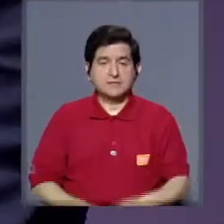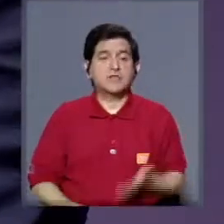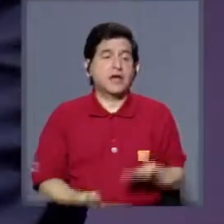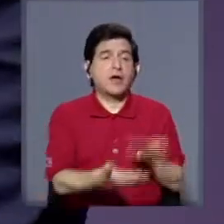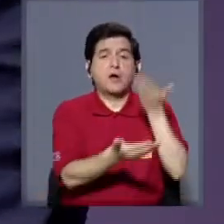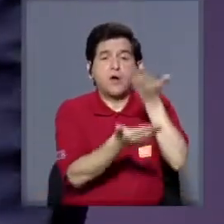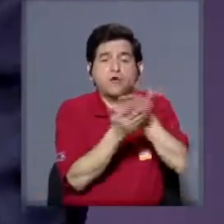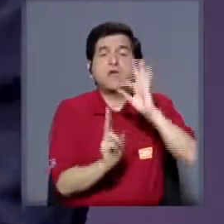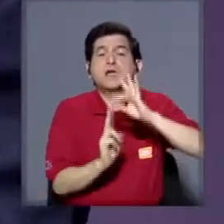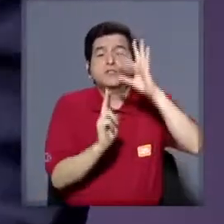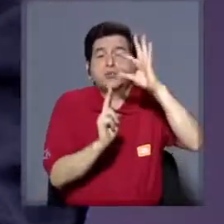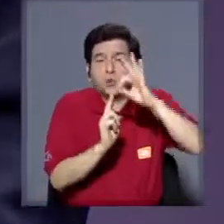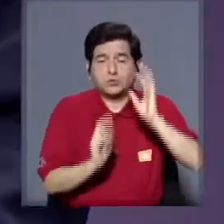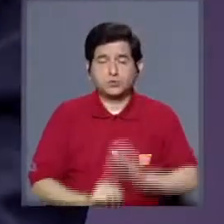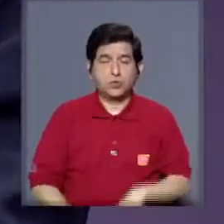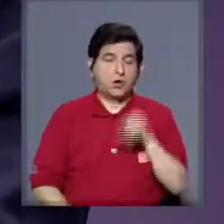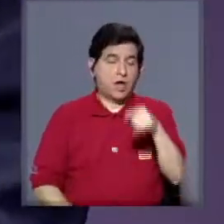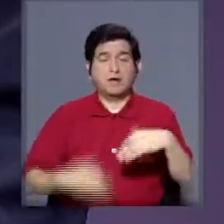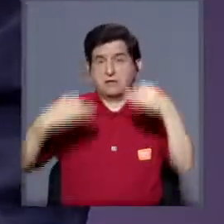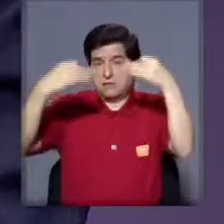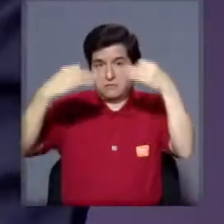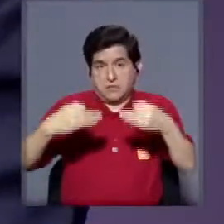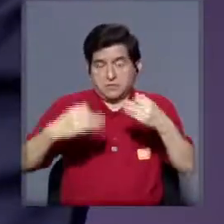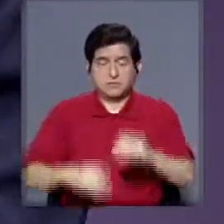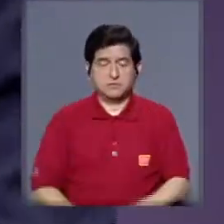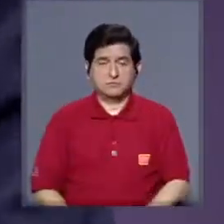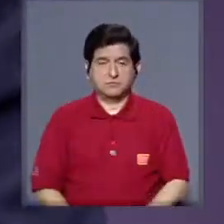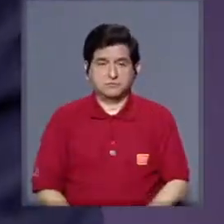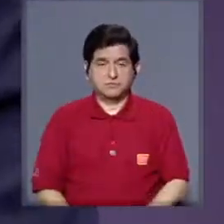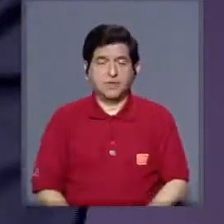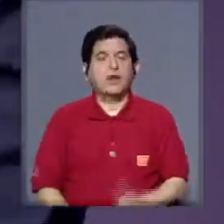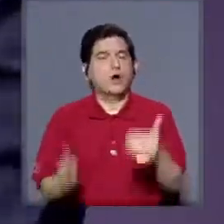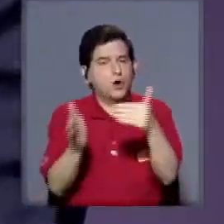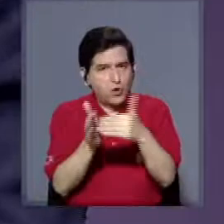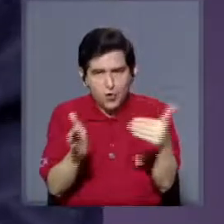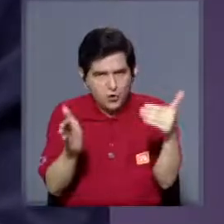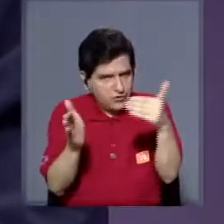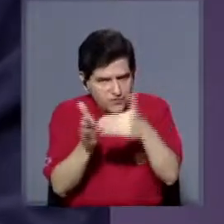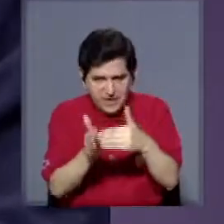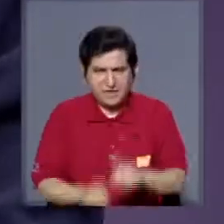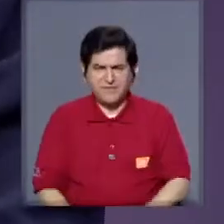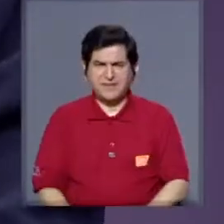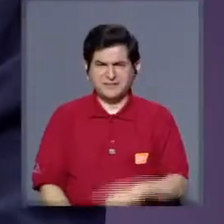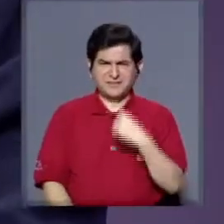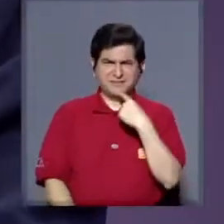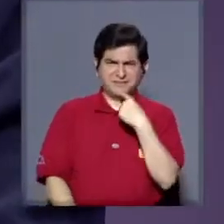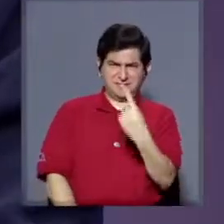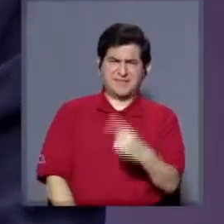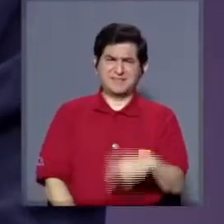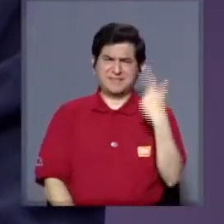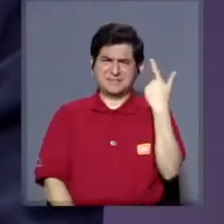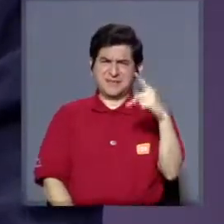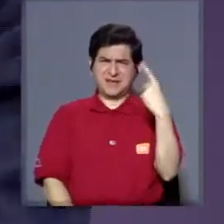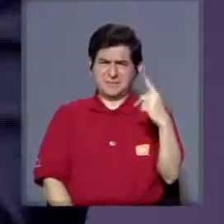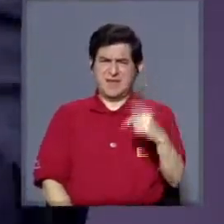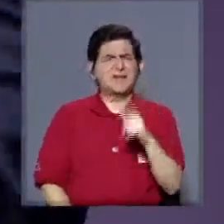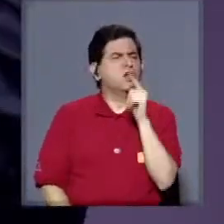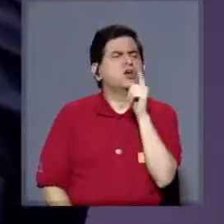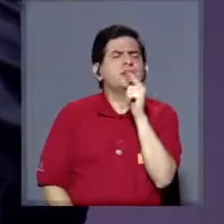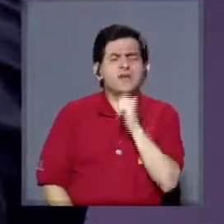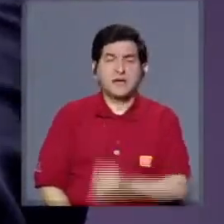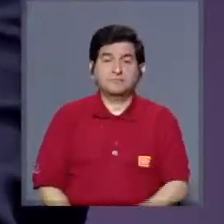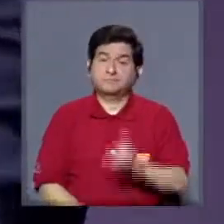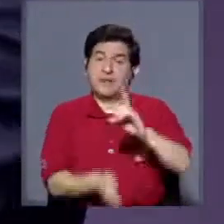le ofrece la opción y ellas tomarán o sea porque aquí de nuevo quien dice que hay riesgo que hay peligro